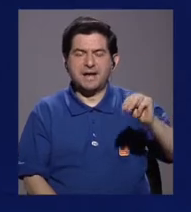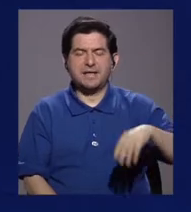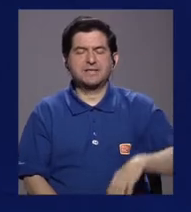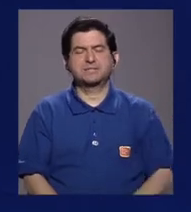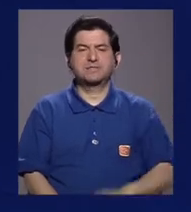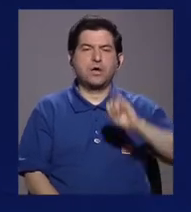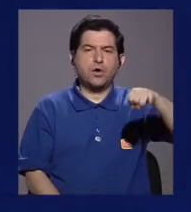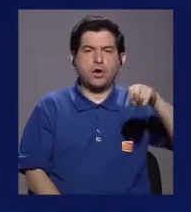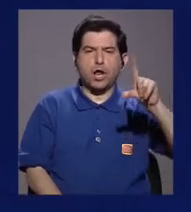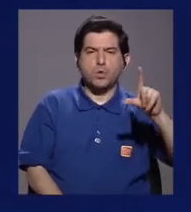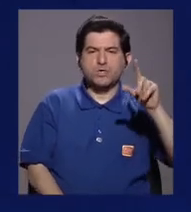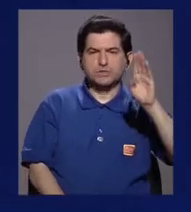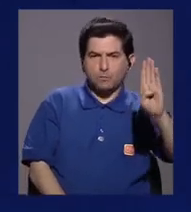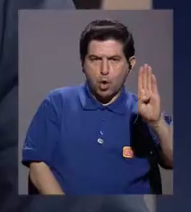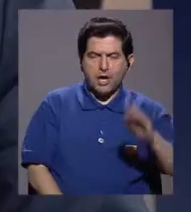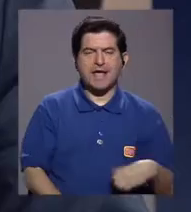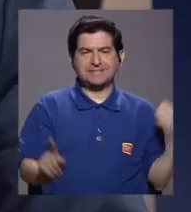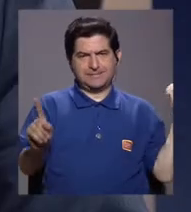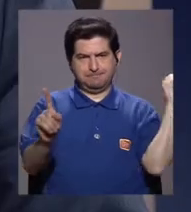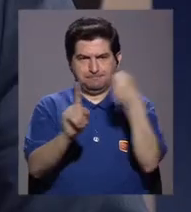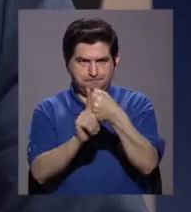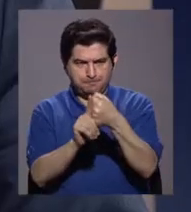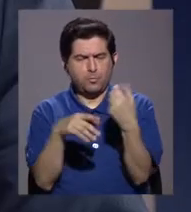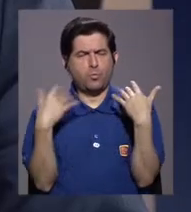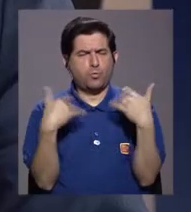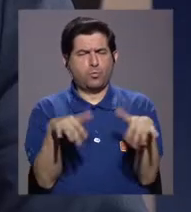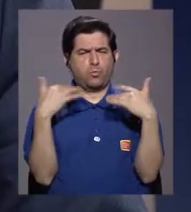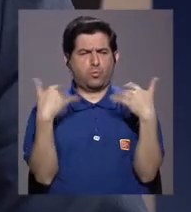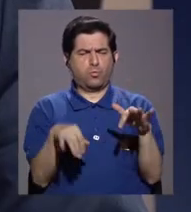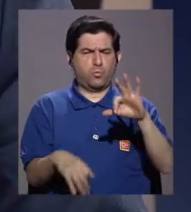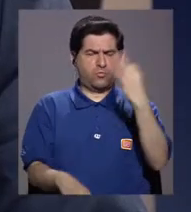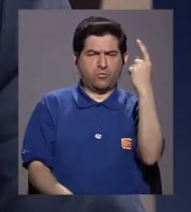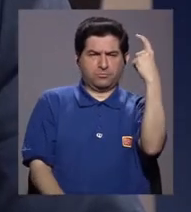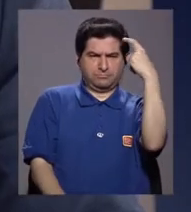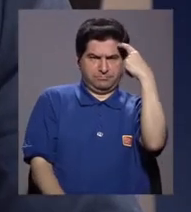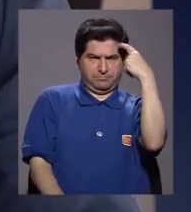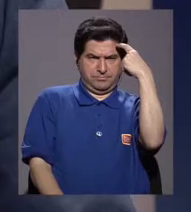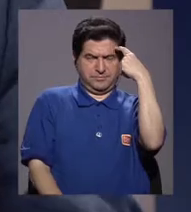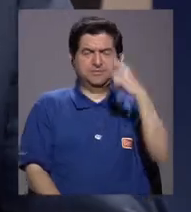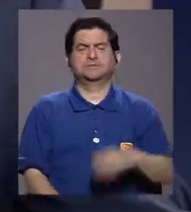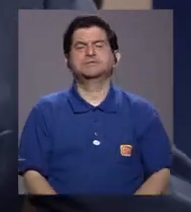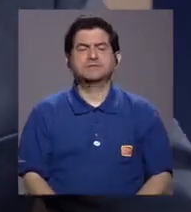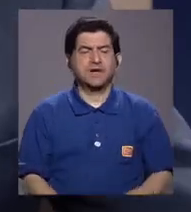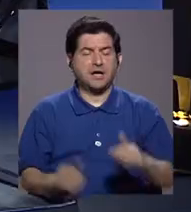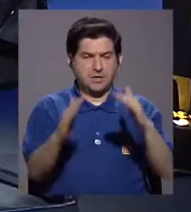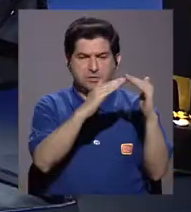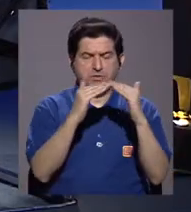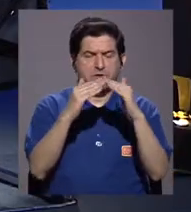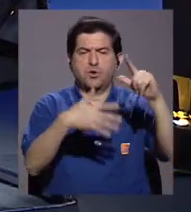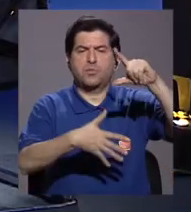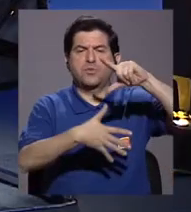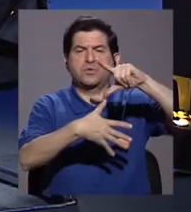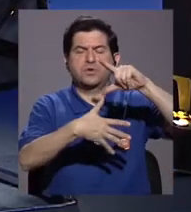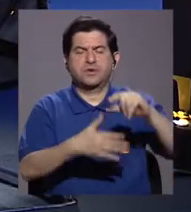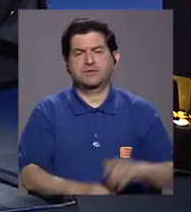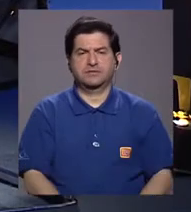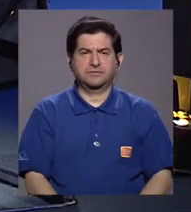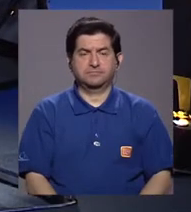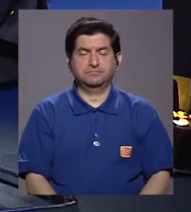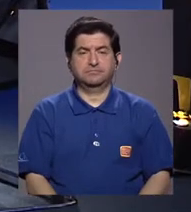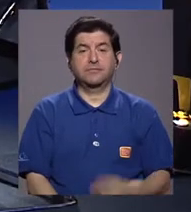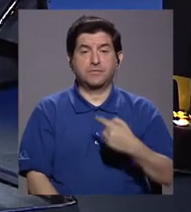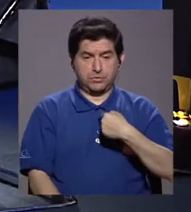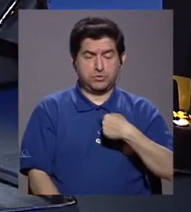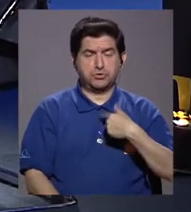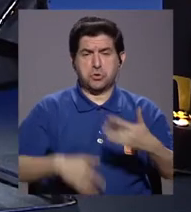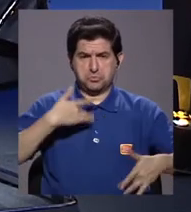garcía márquez borges y otros ha tenido un impacto increíble en la manera de pensar de la comunidad latinoamericana